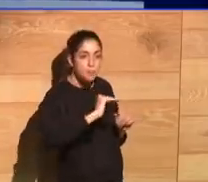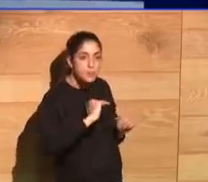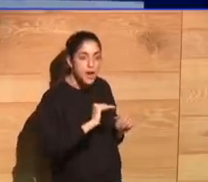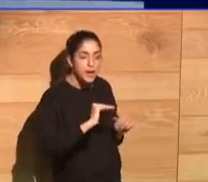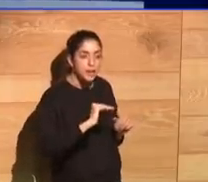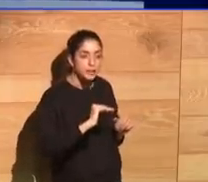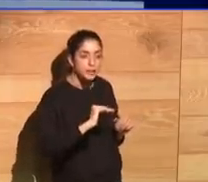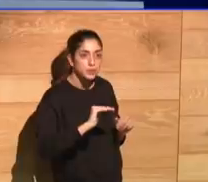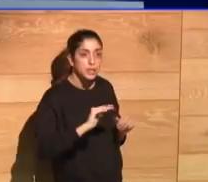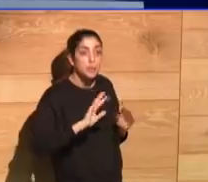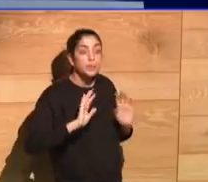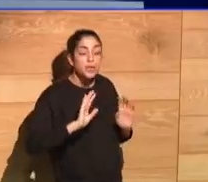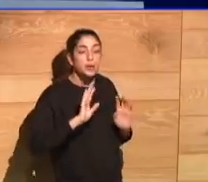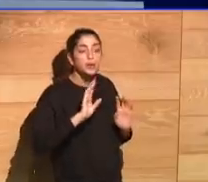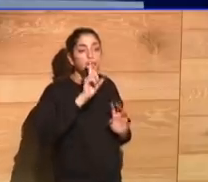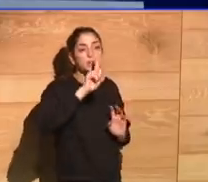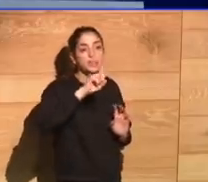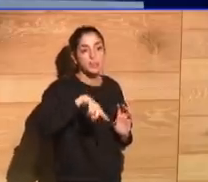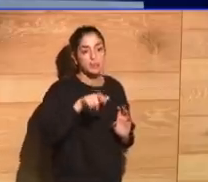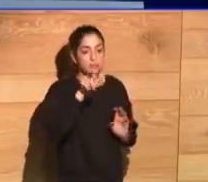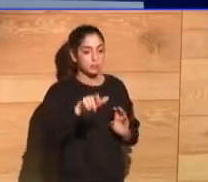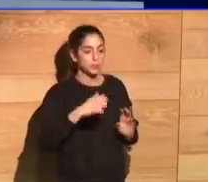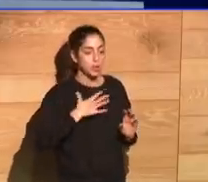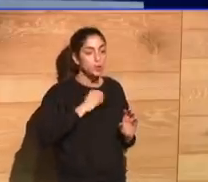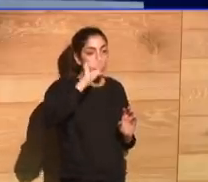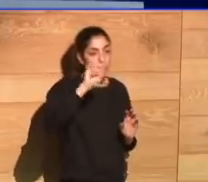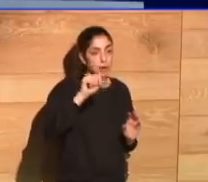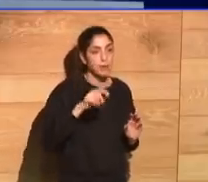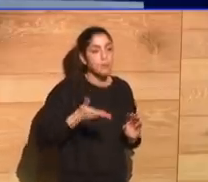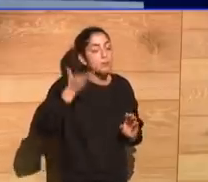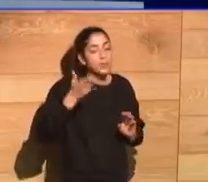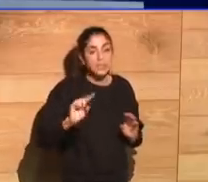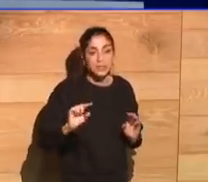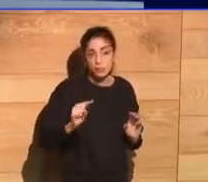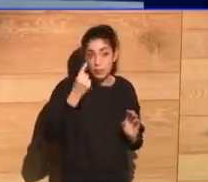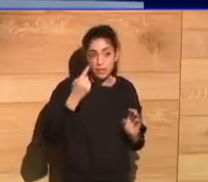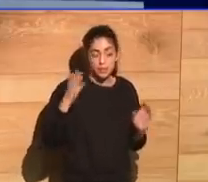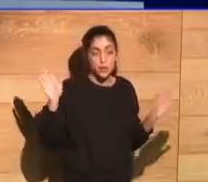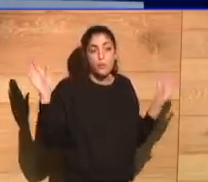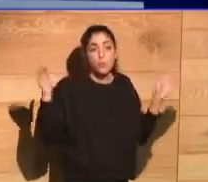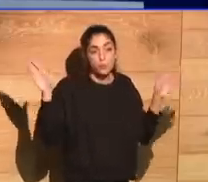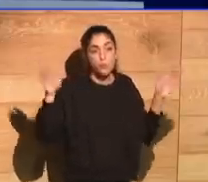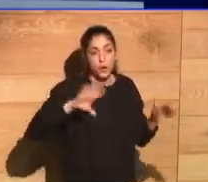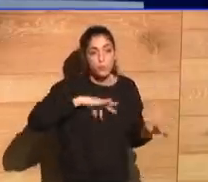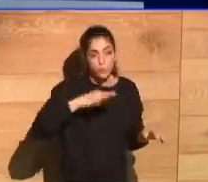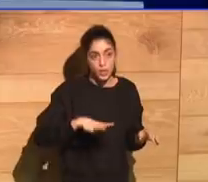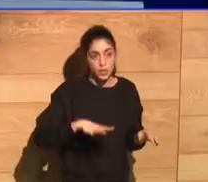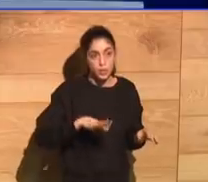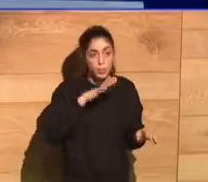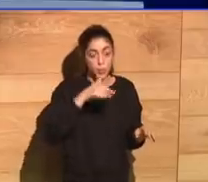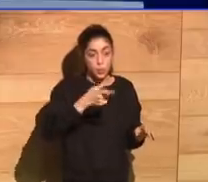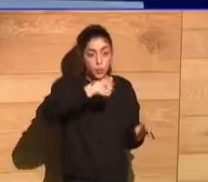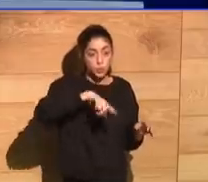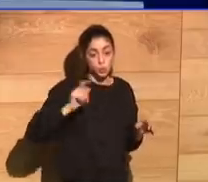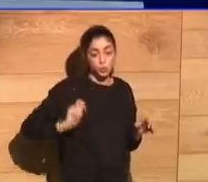y luego Superman, como al fin y al cabo lo importante es que vuele, este es donde puede ser desconocido. Porque no podemos pagar 8 sueldos de